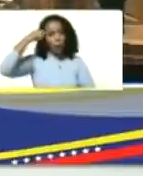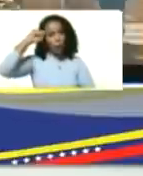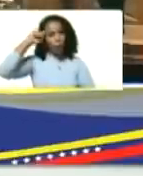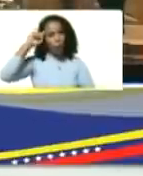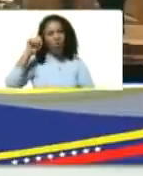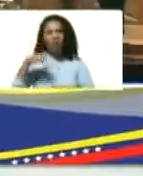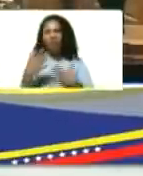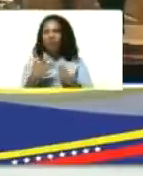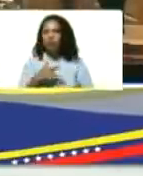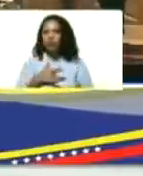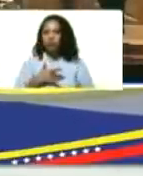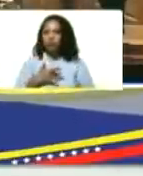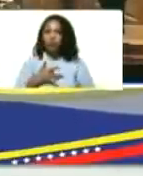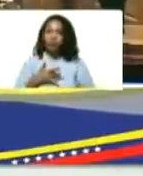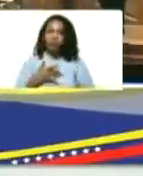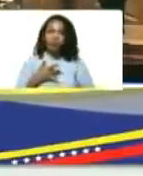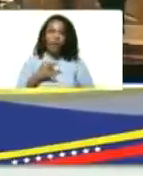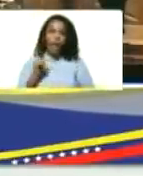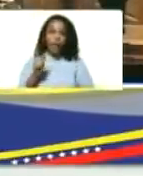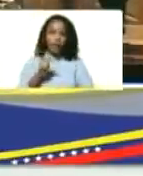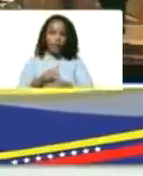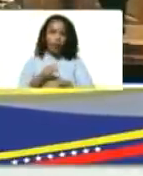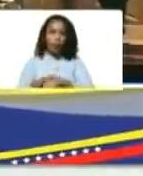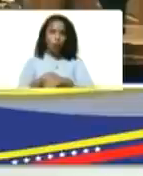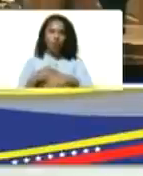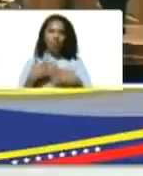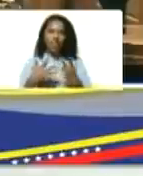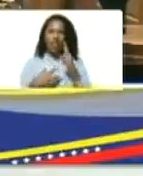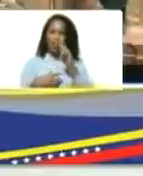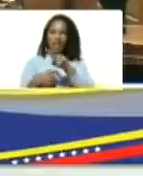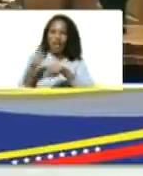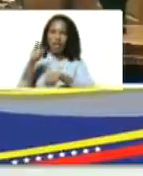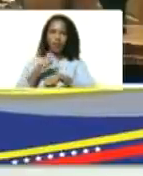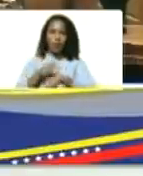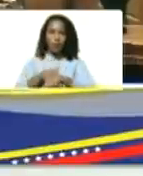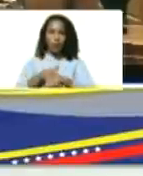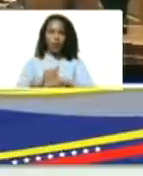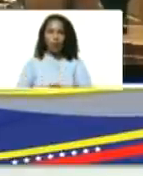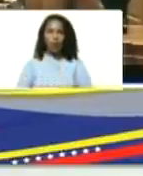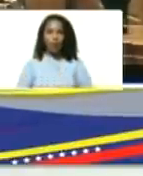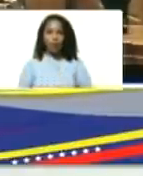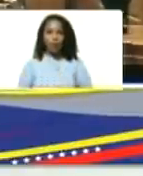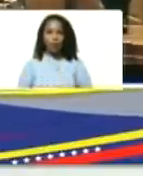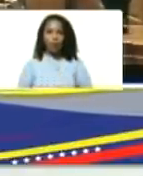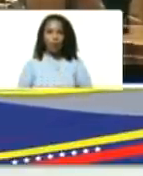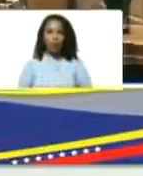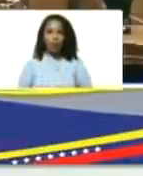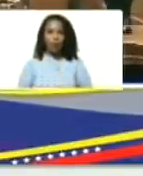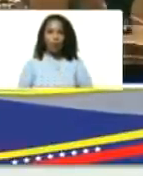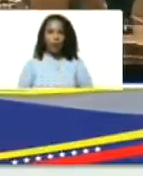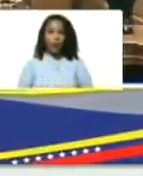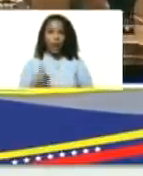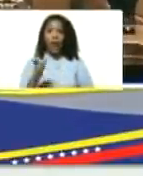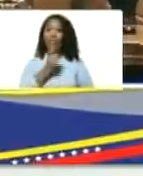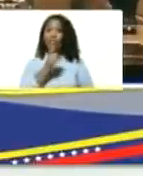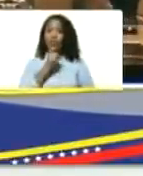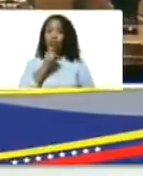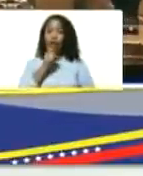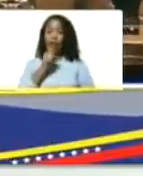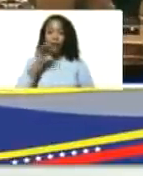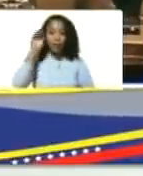sentía en ese momento que veía en ese momento y los retos hacia el